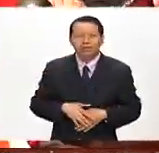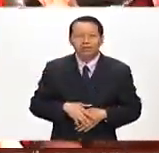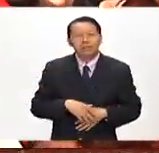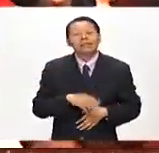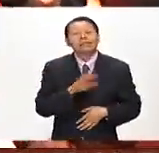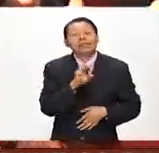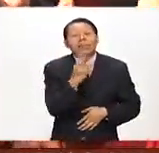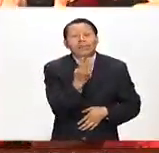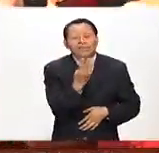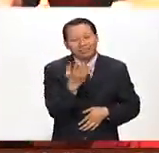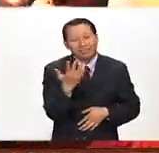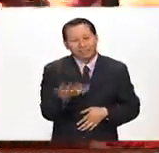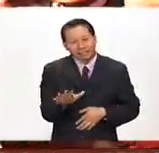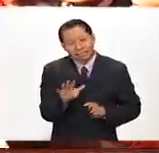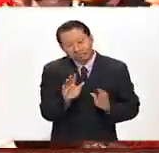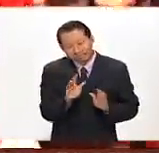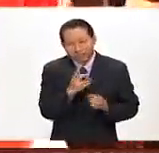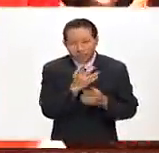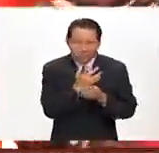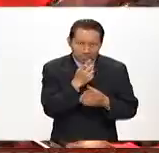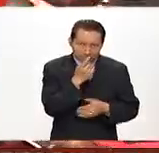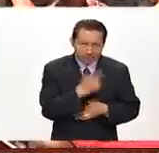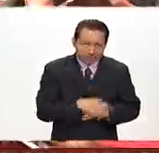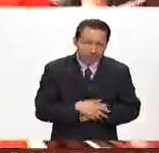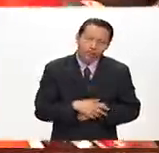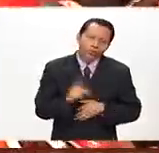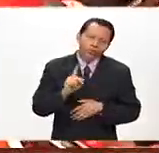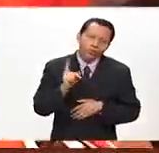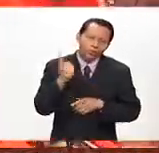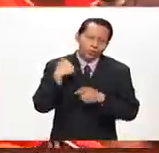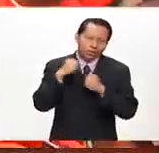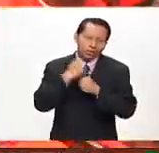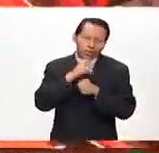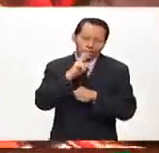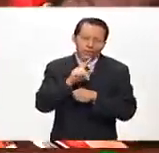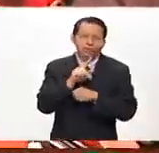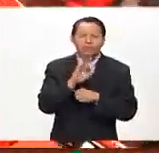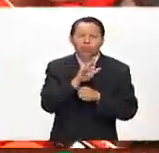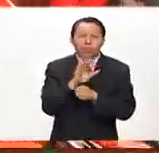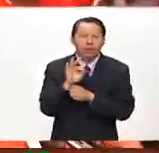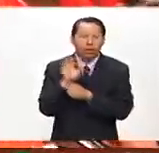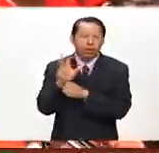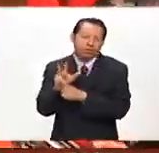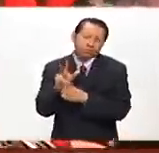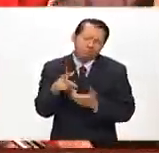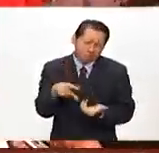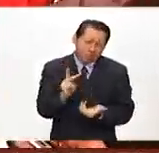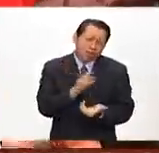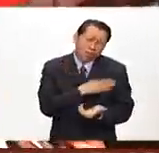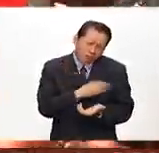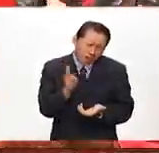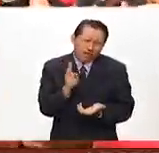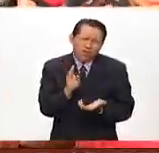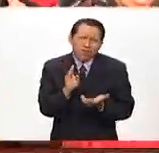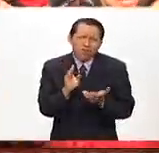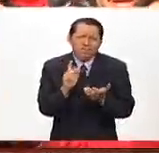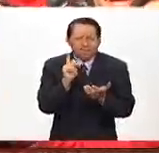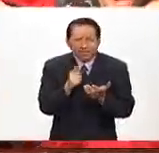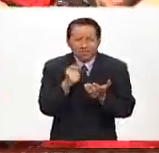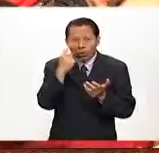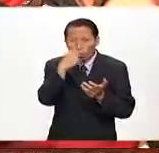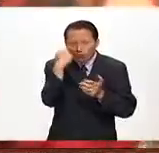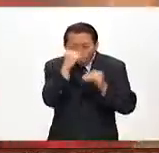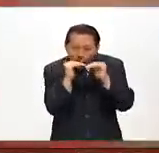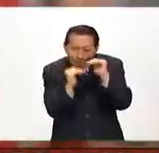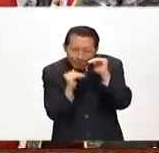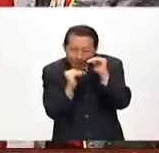53:10, aparentemente. No, el año pasado fue mejor, 50:48. Pero bueno, pues ahí estamos, abajo a la hora